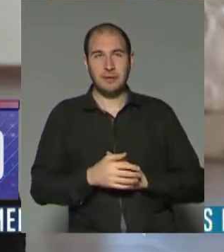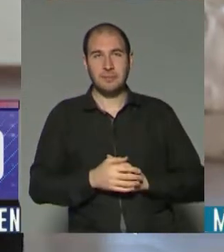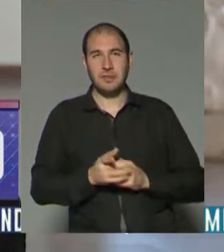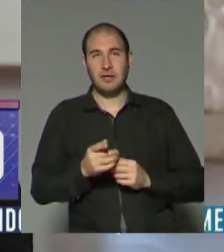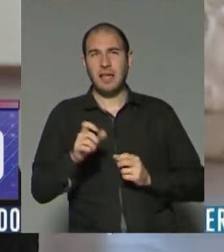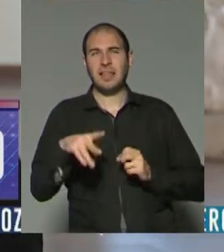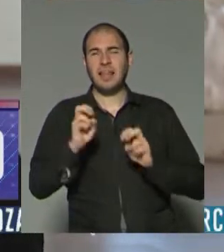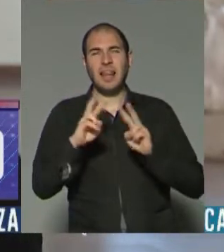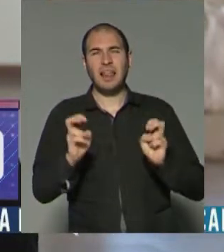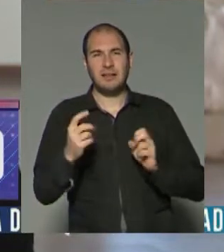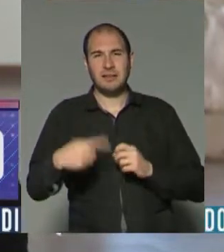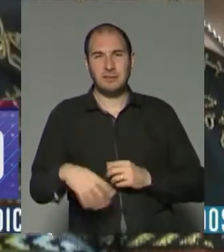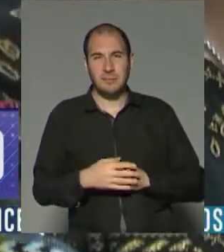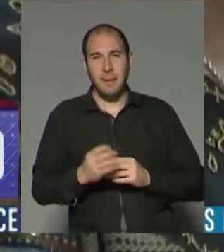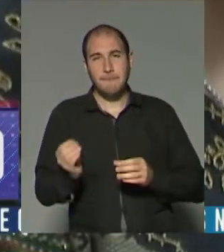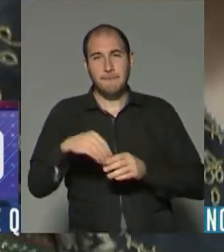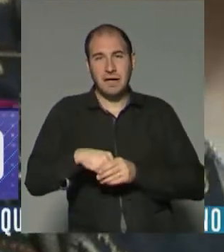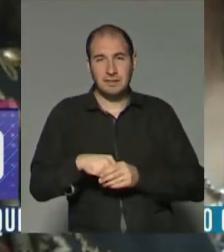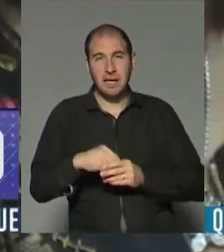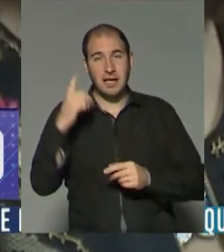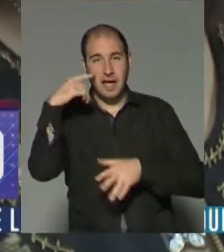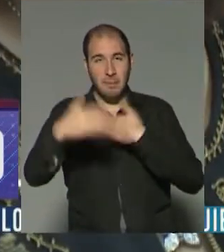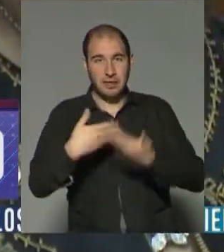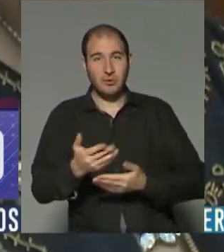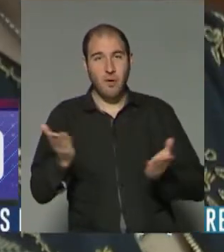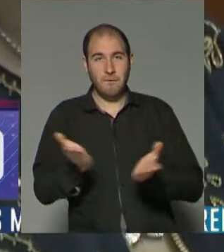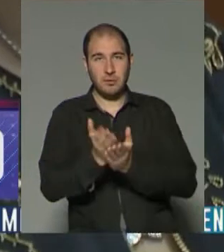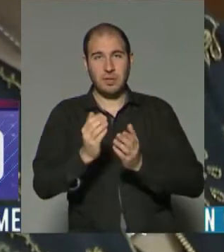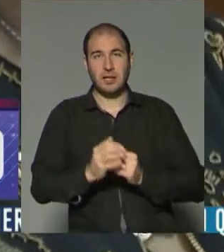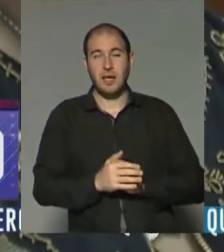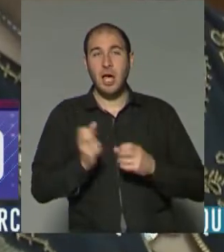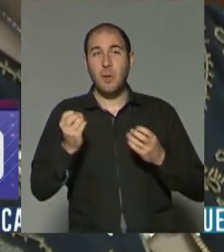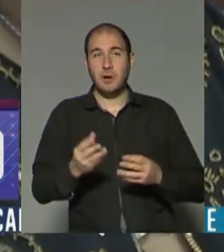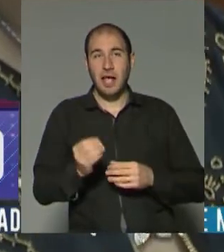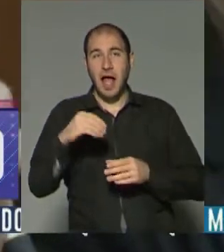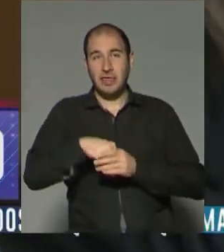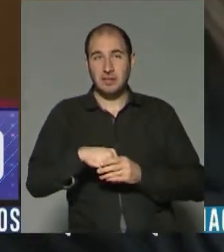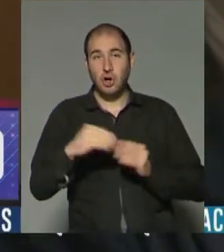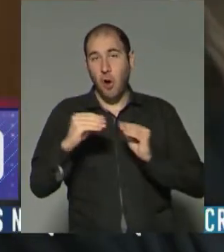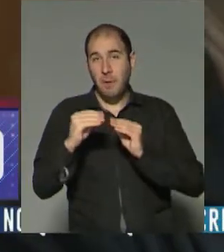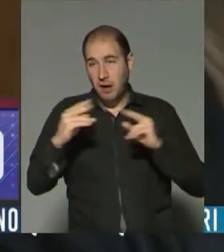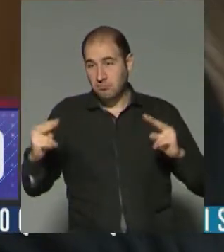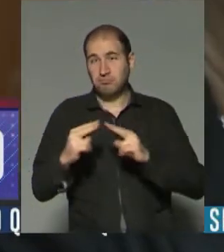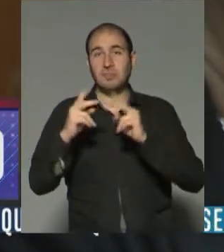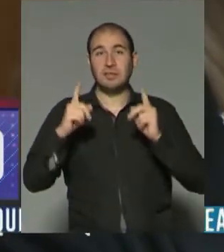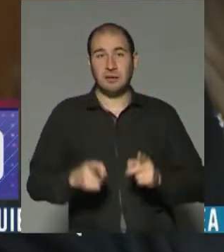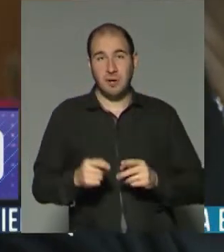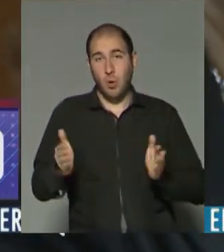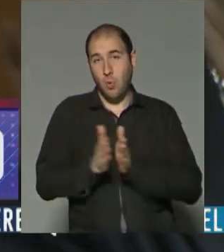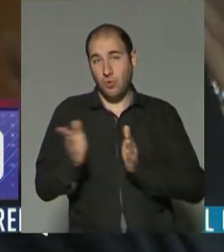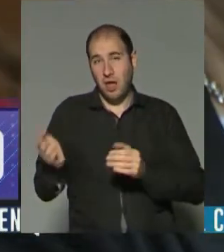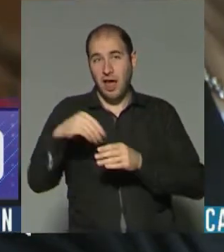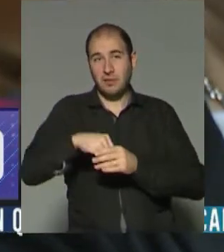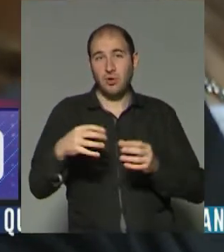ver en esto, complementario a la formación académica, porque se encuentran con sus compañeros donde también con ellos van a